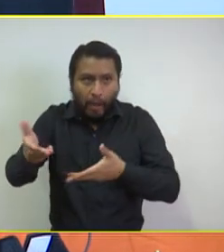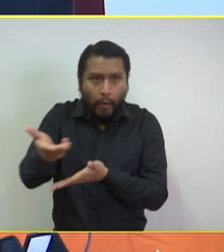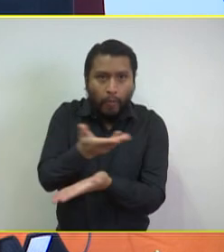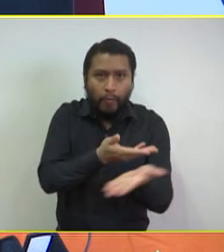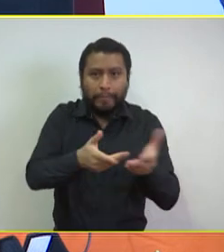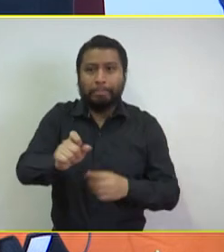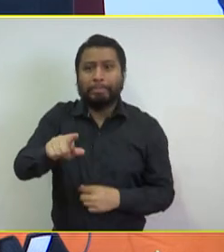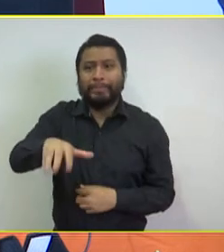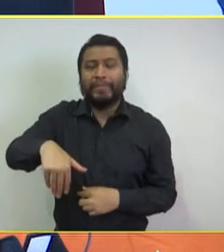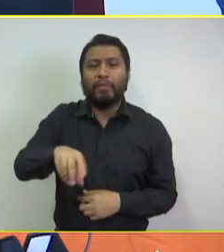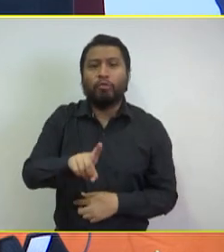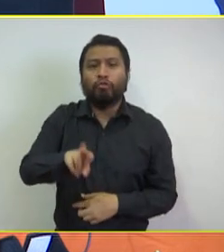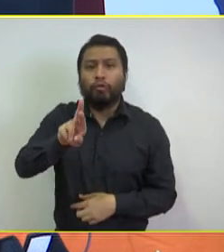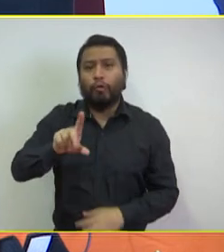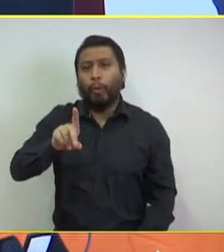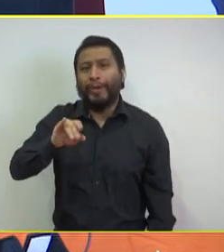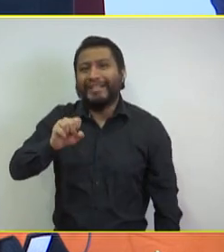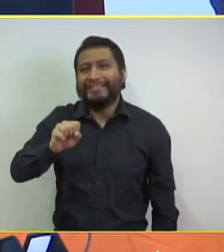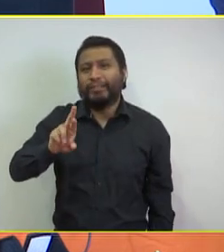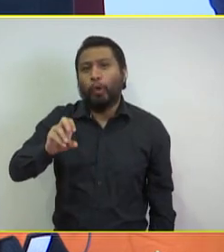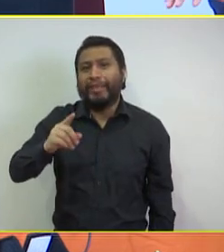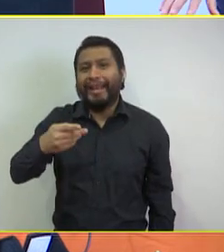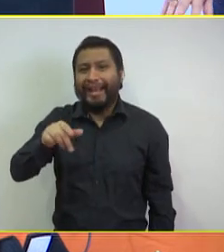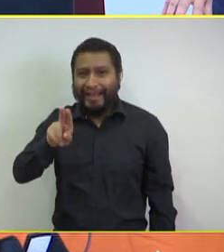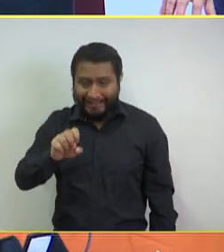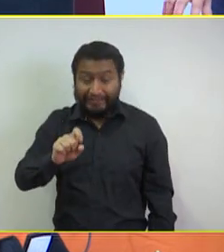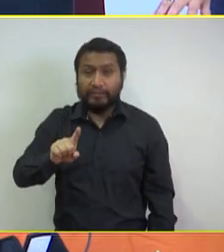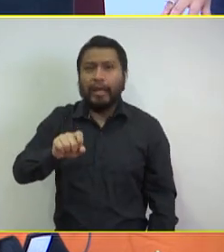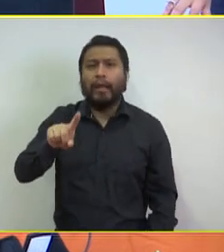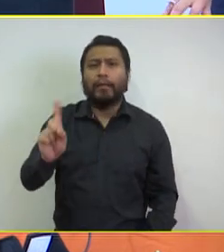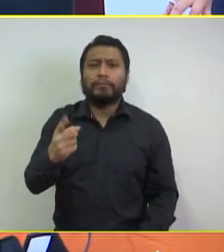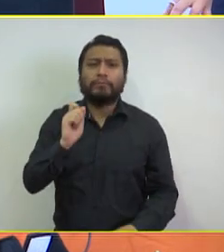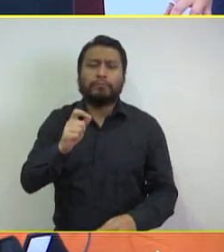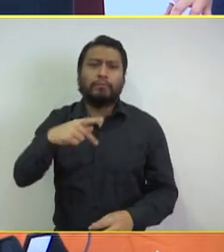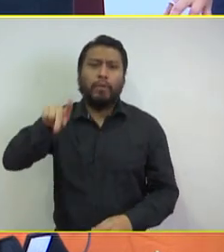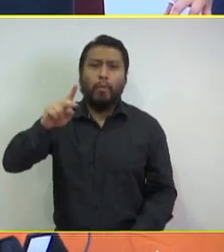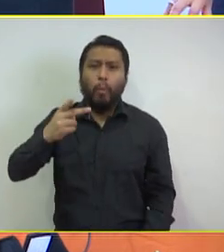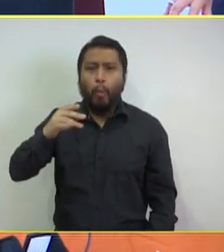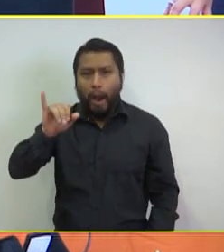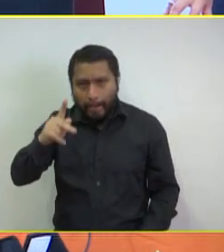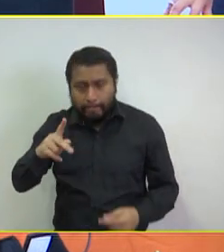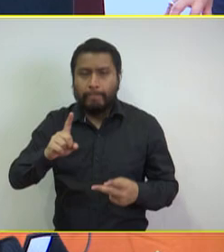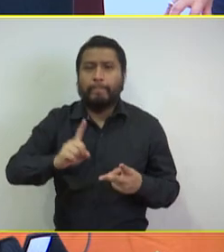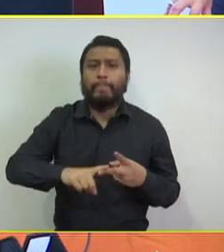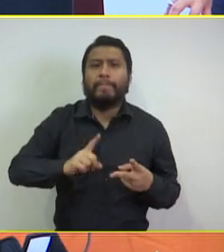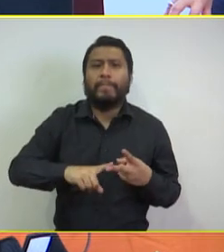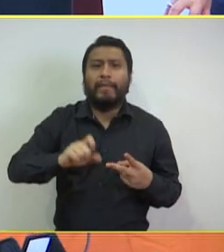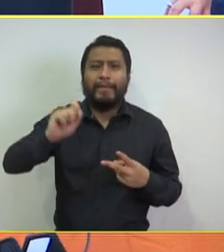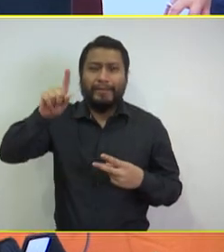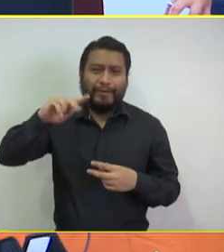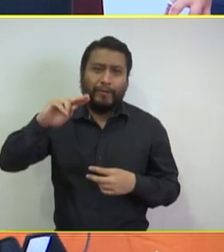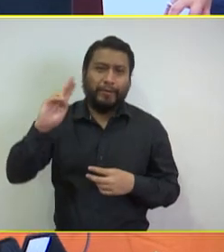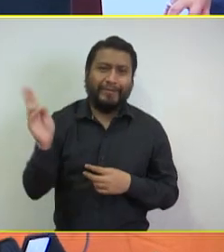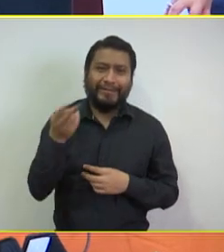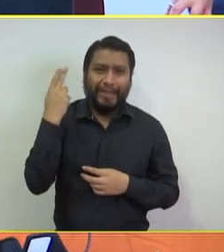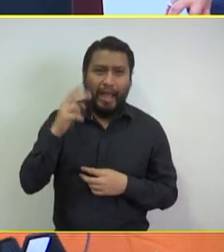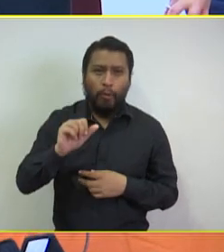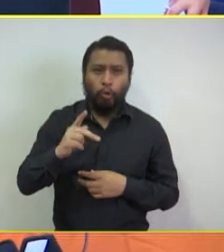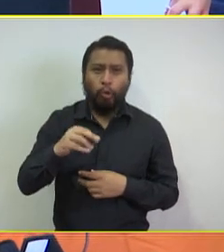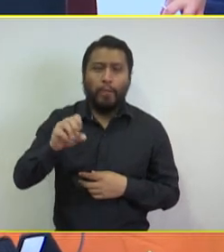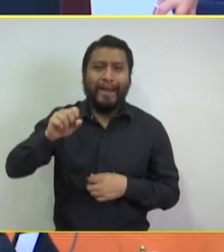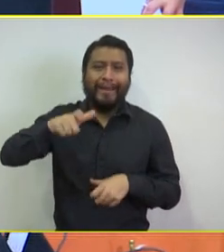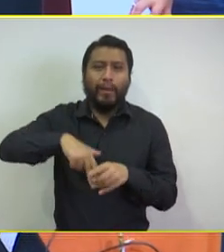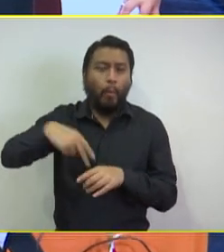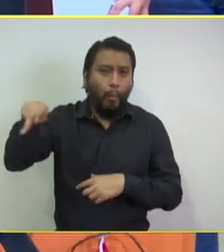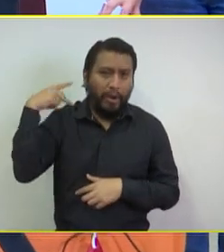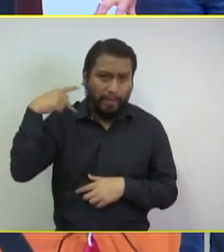doctor Luis Rodríguez, ella está en el ICUAP, en la UAP, en la Benemérita Universidad Autónoma de Puebla,